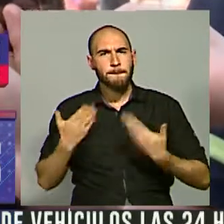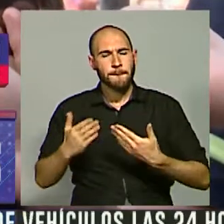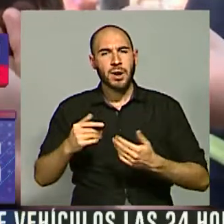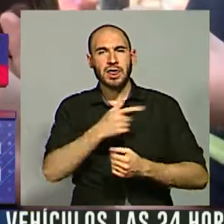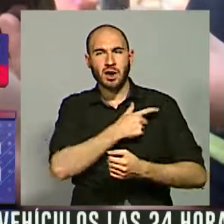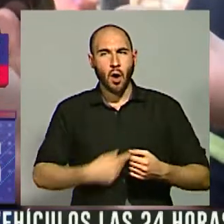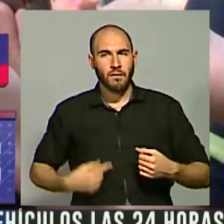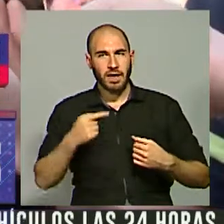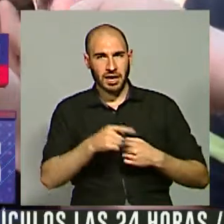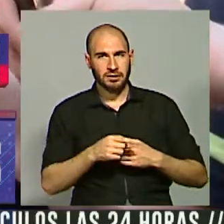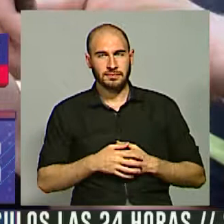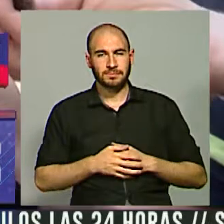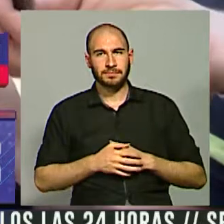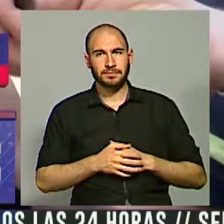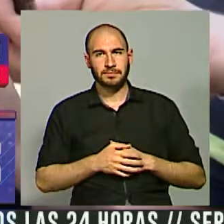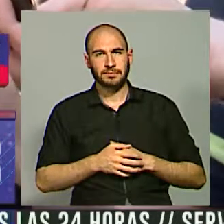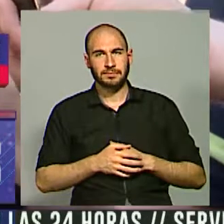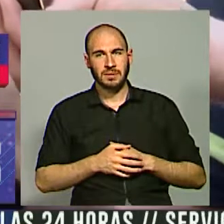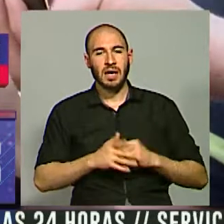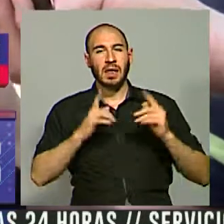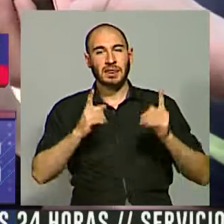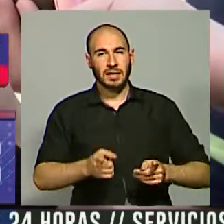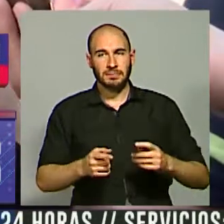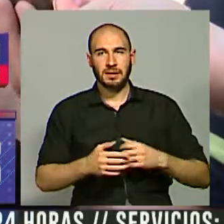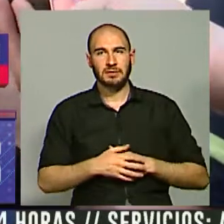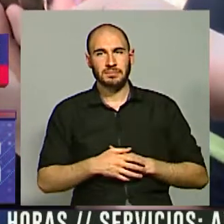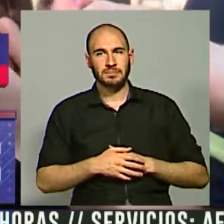al Ejecutivo y en particular